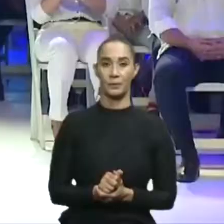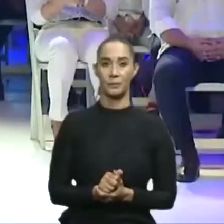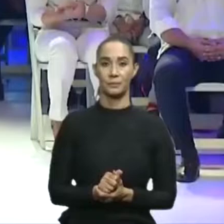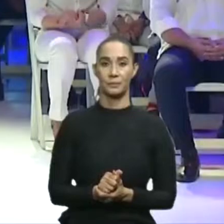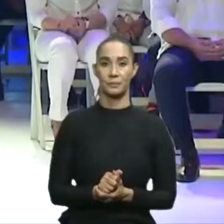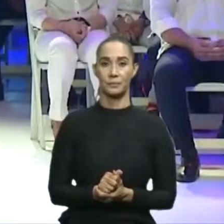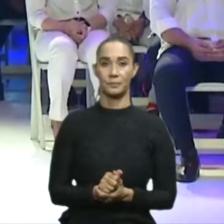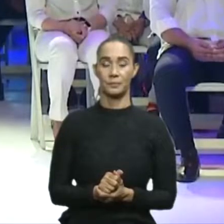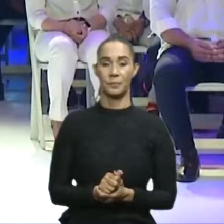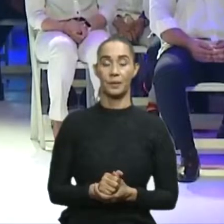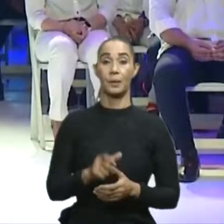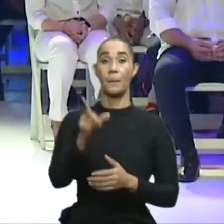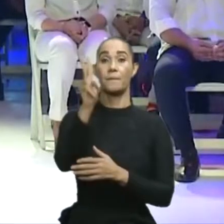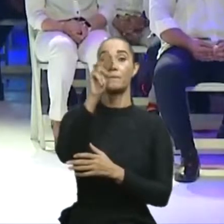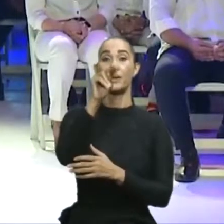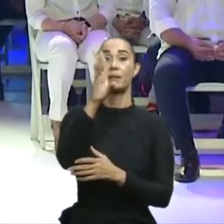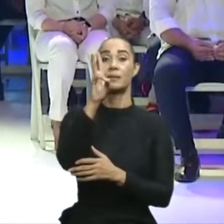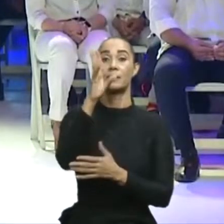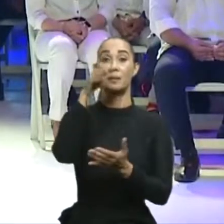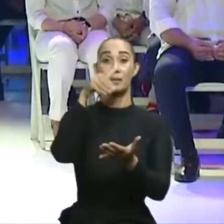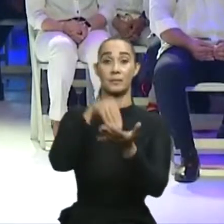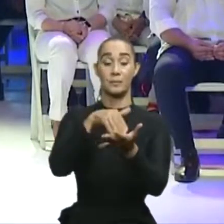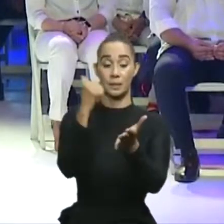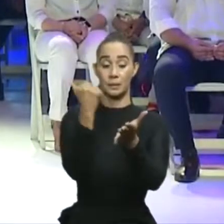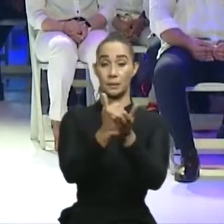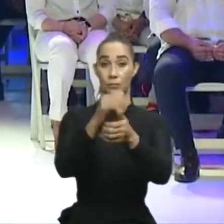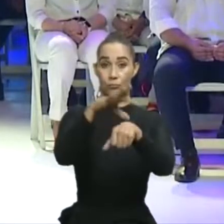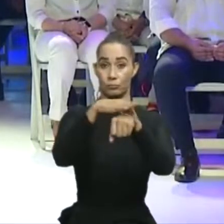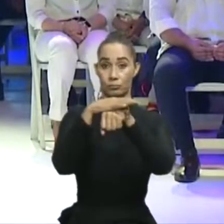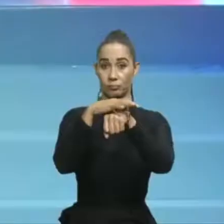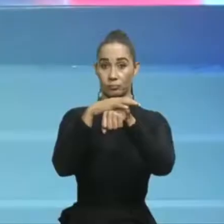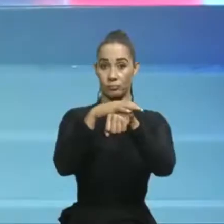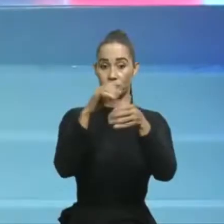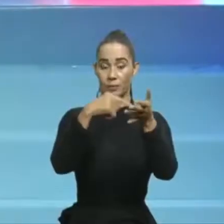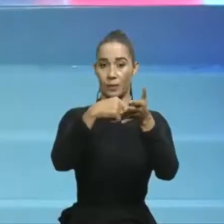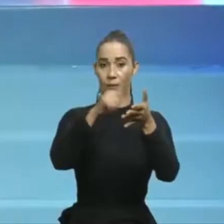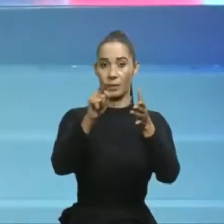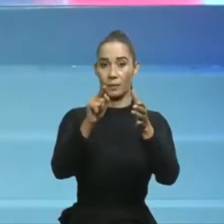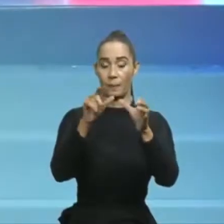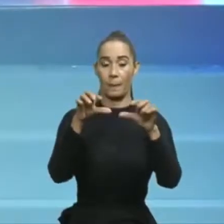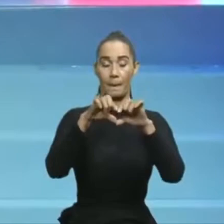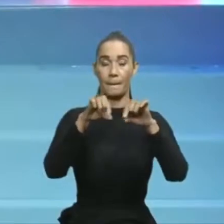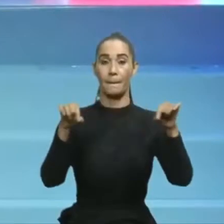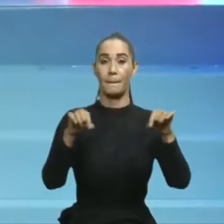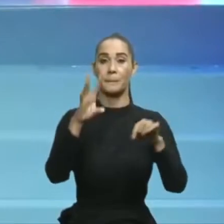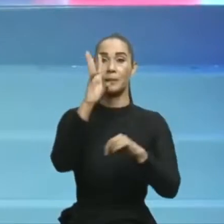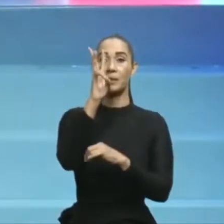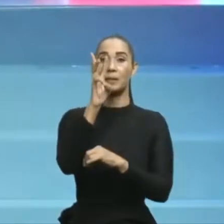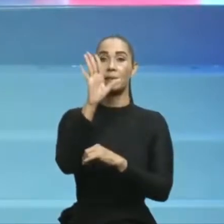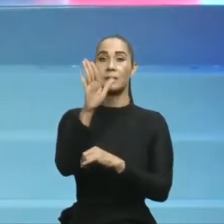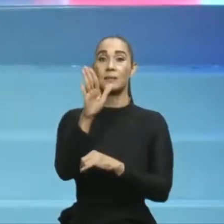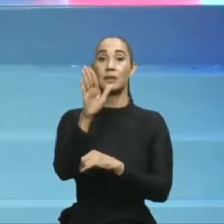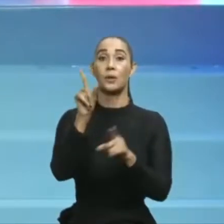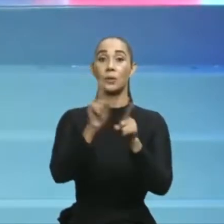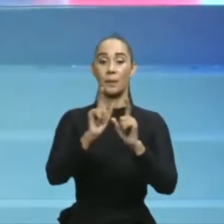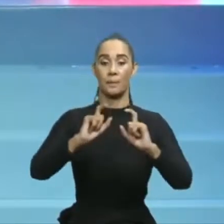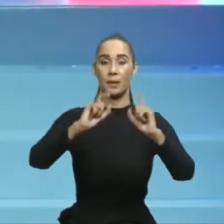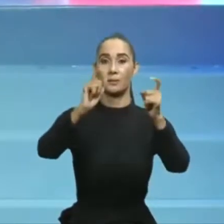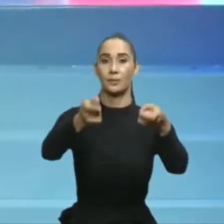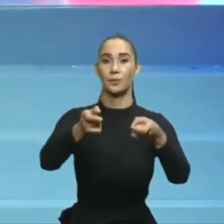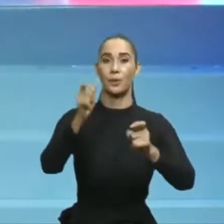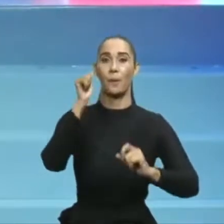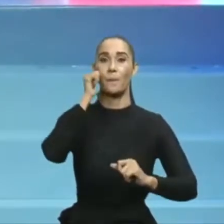y de los más de 26.000 títulos de propiedad que ya hemos entregado el 65 por ciento han sido mujeres